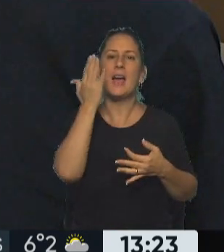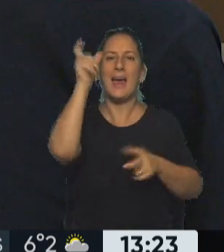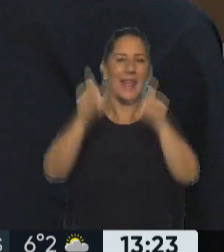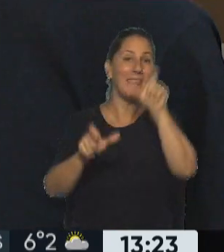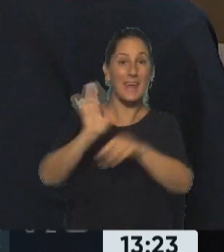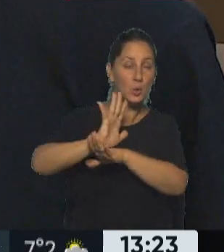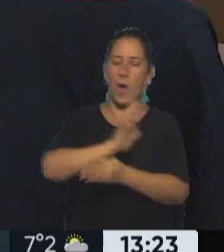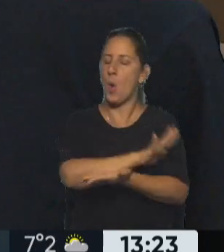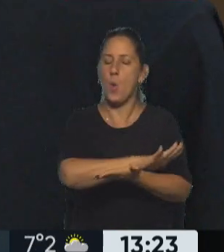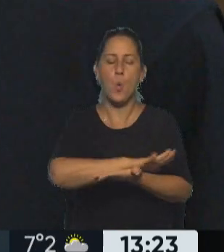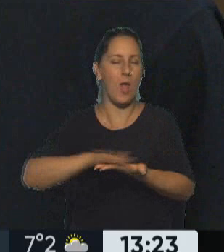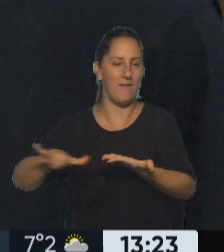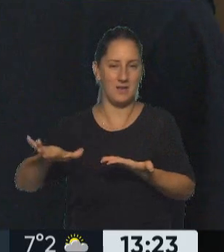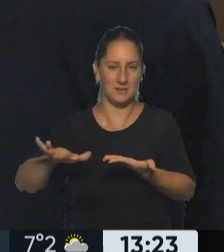y,